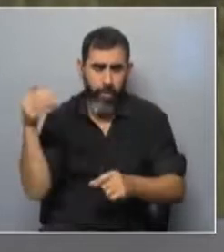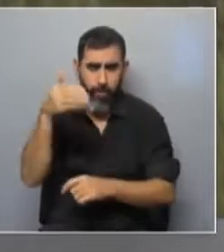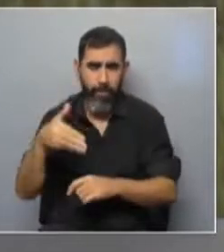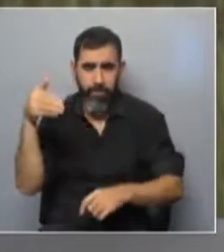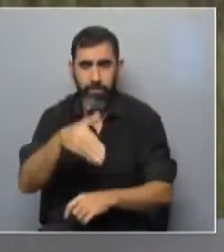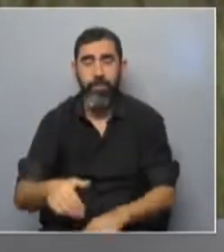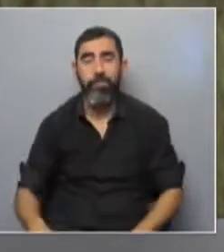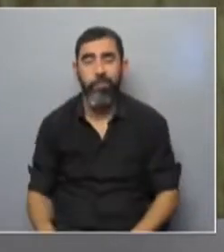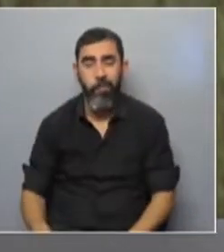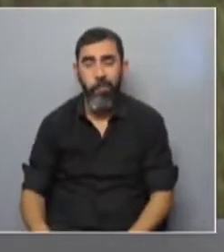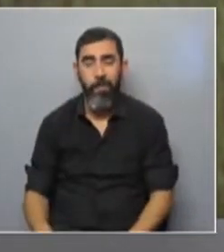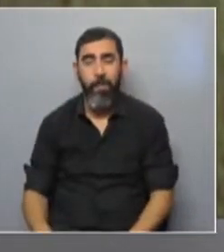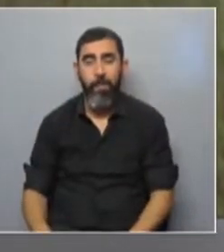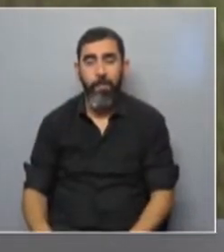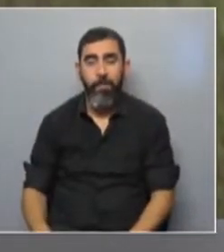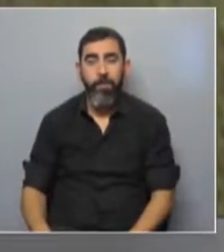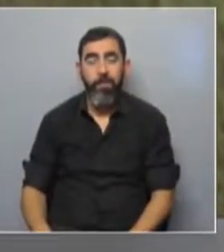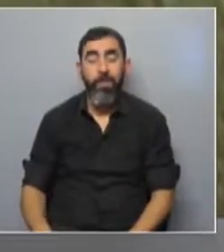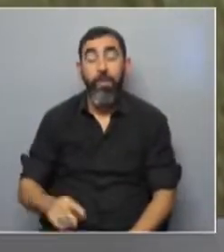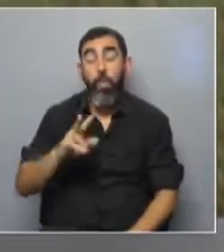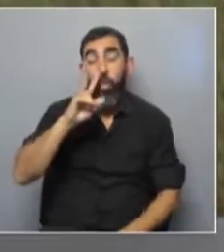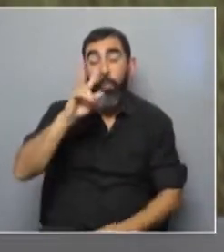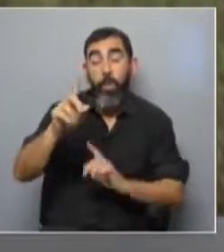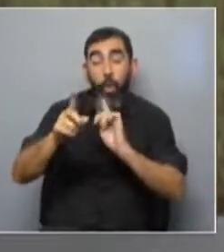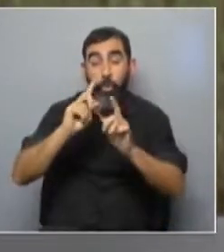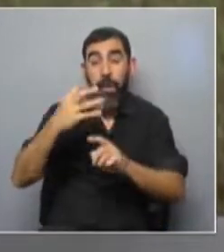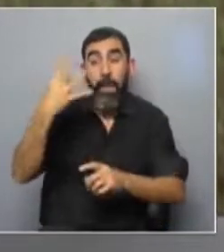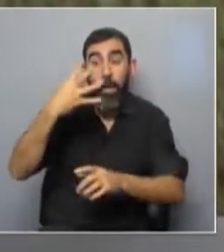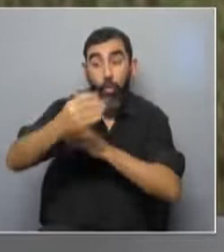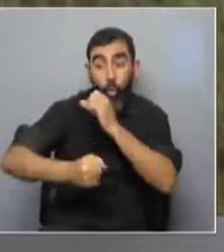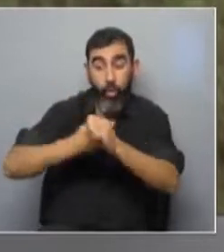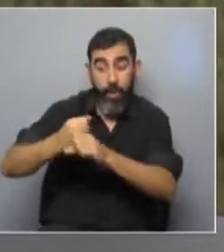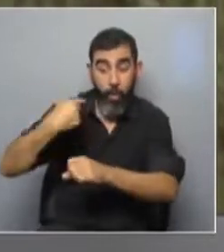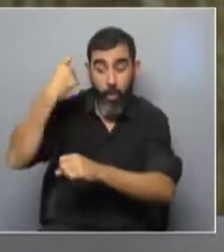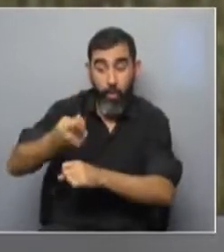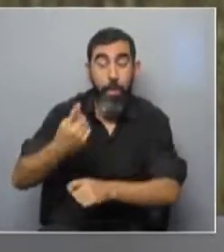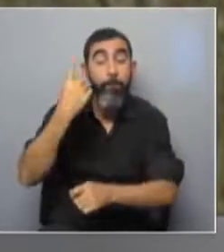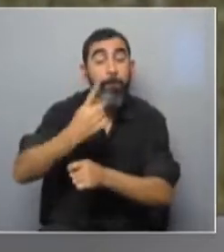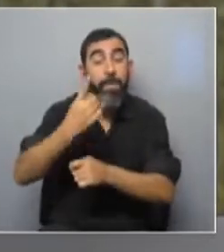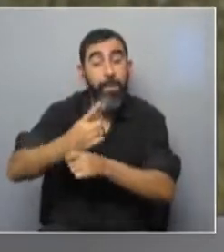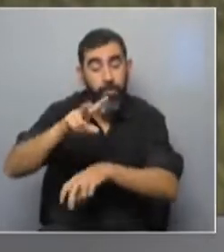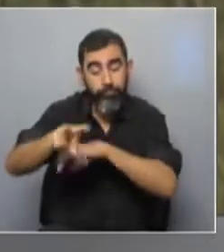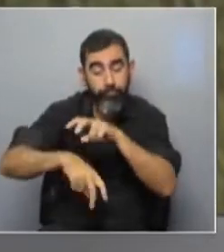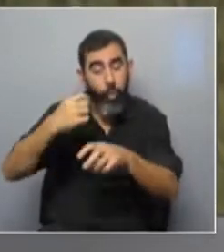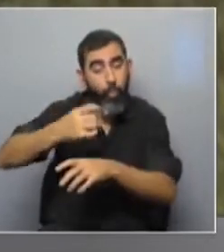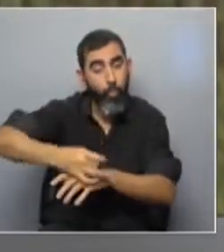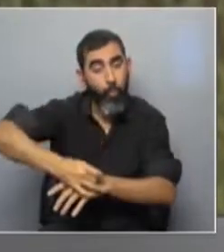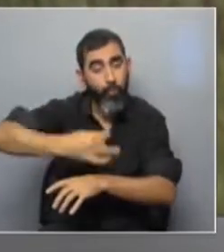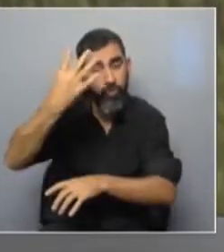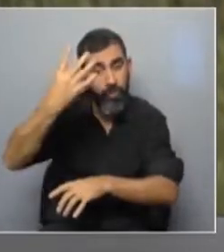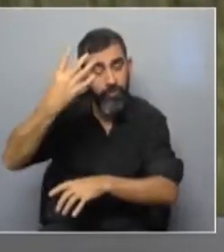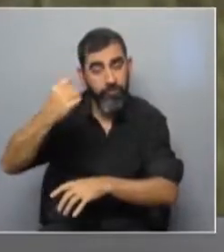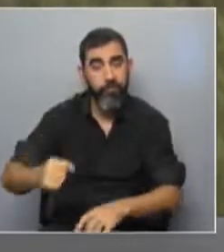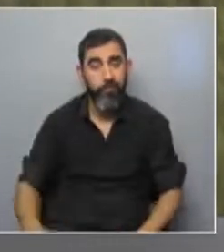alguno. Total que bueno, en el 2011, 14 años después, hicimos la primera excavación profesional y